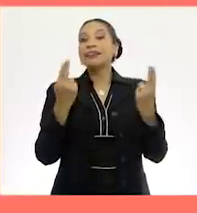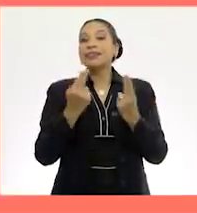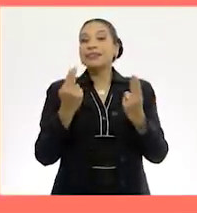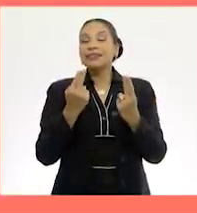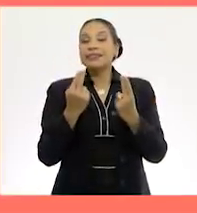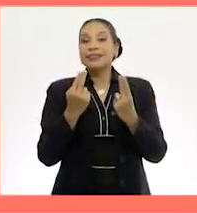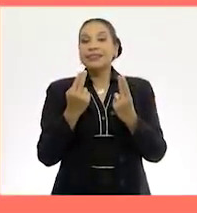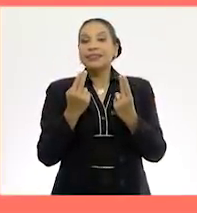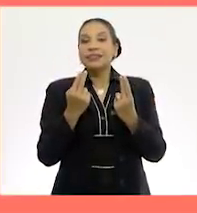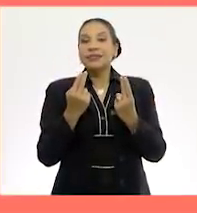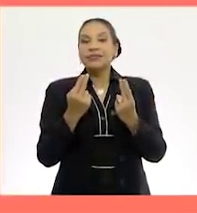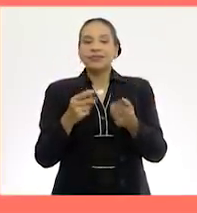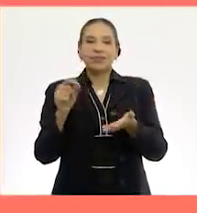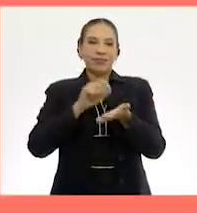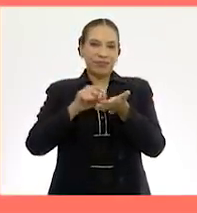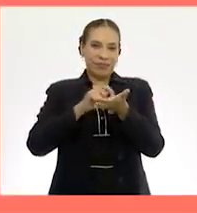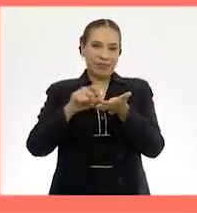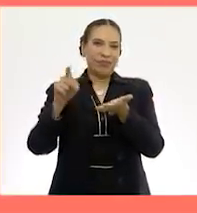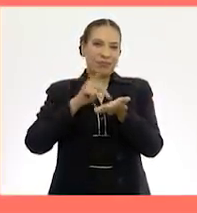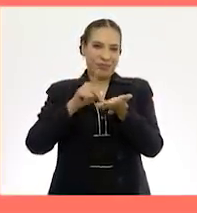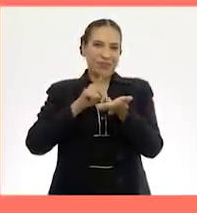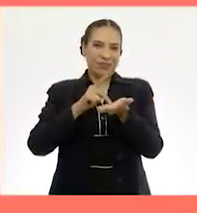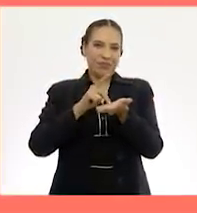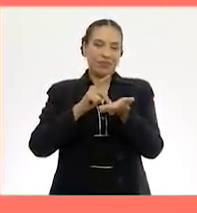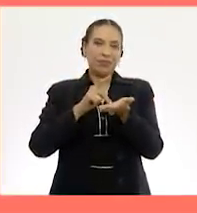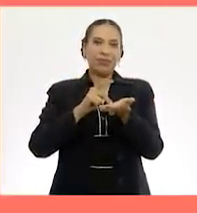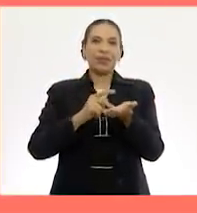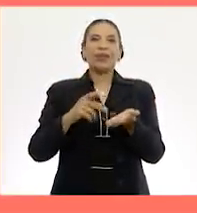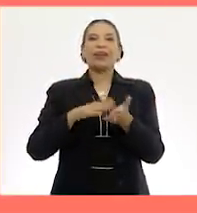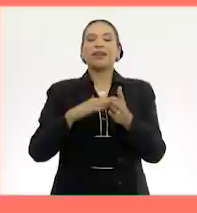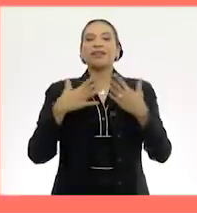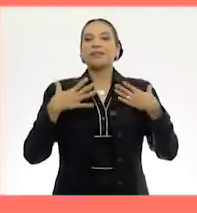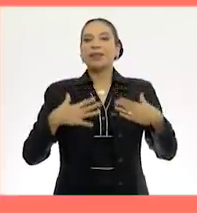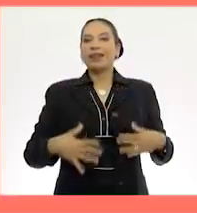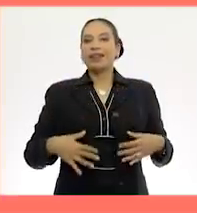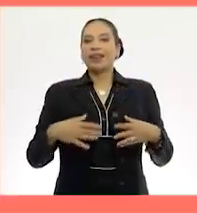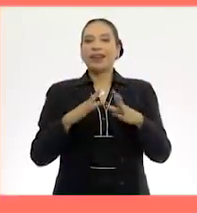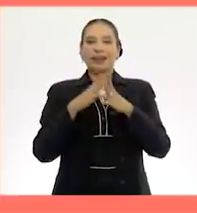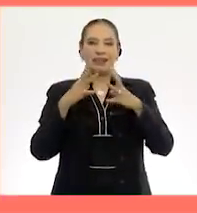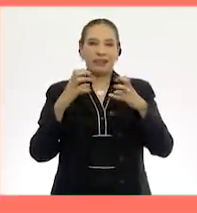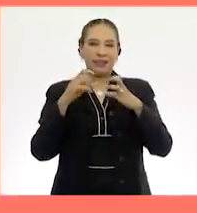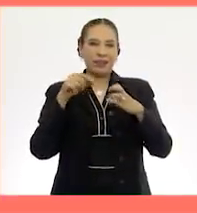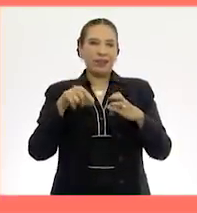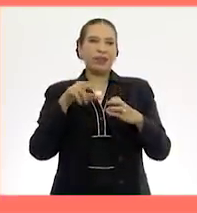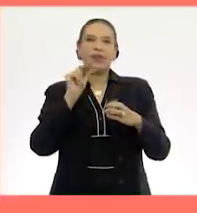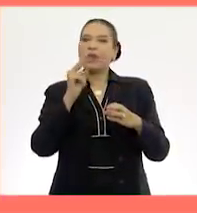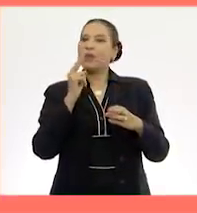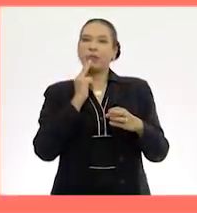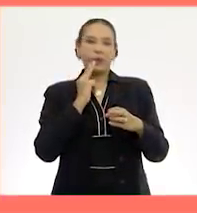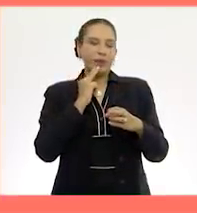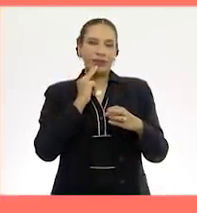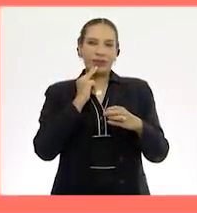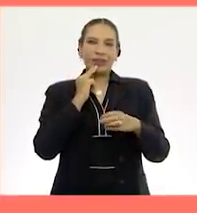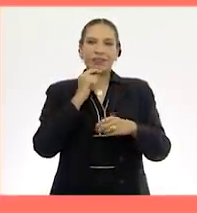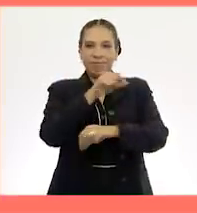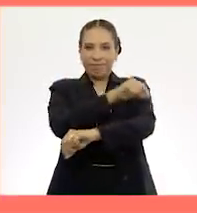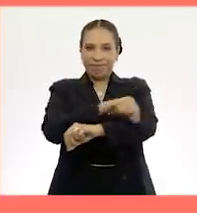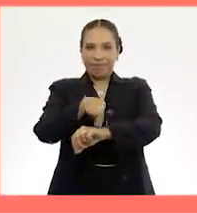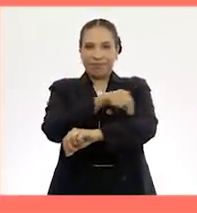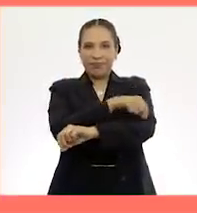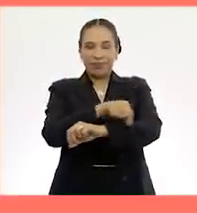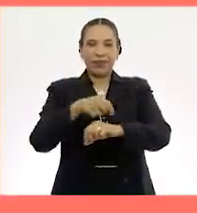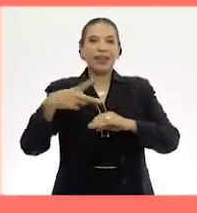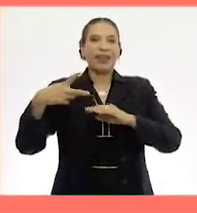Necesitarás un plumón o una pluma, una playera de algodón que ya no uses, una regla